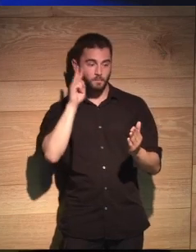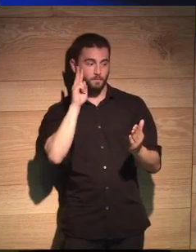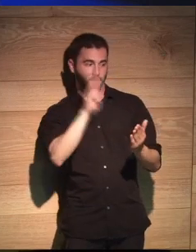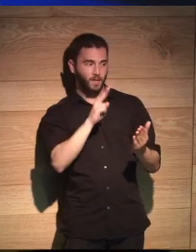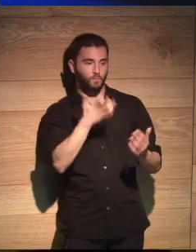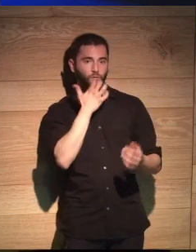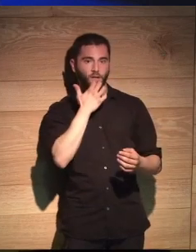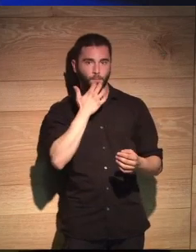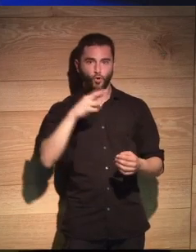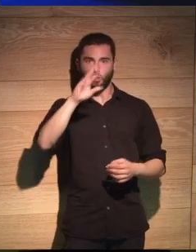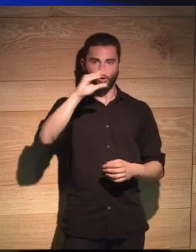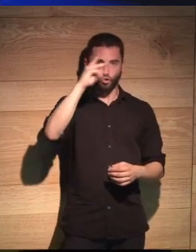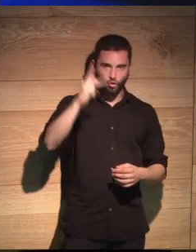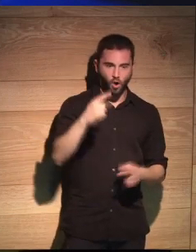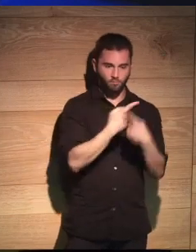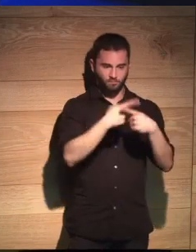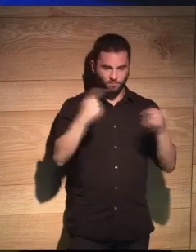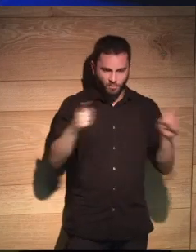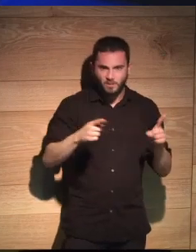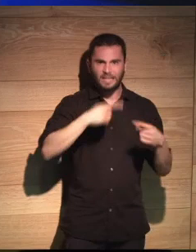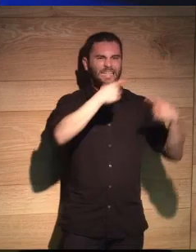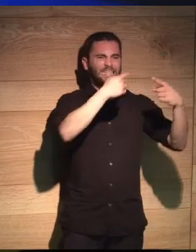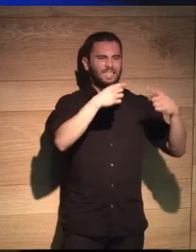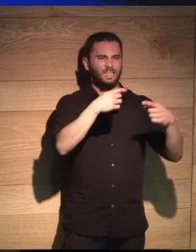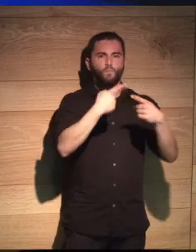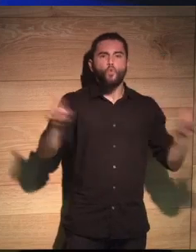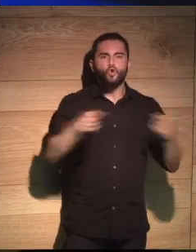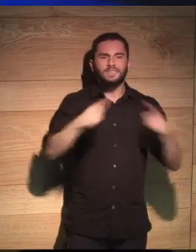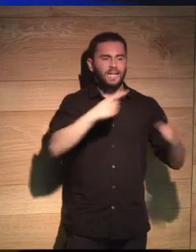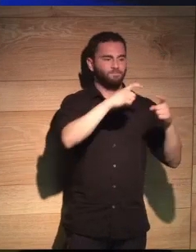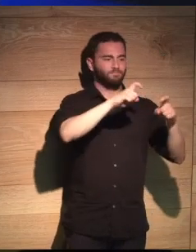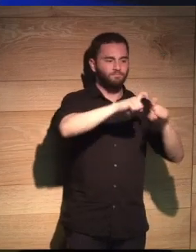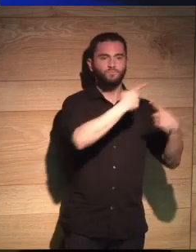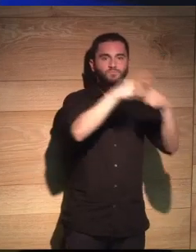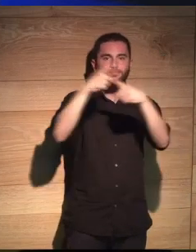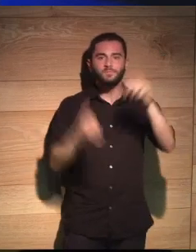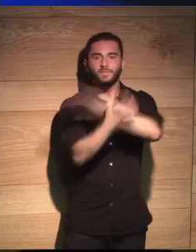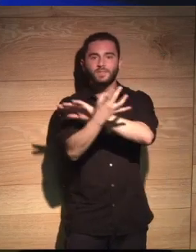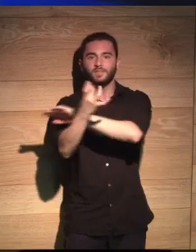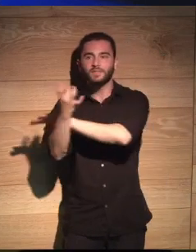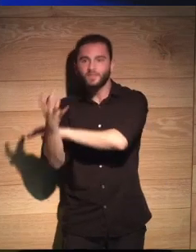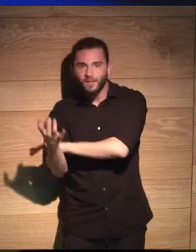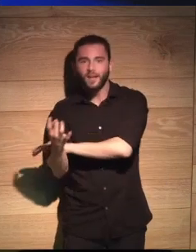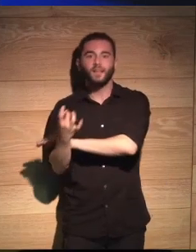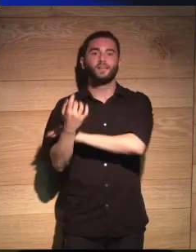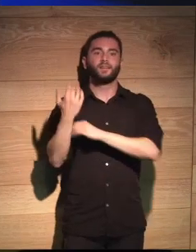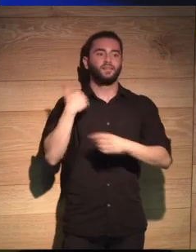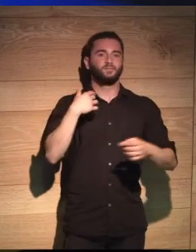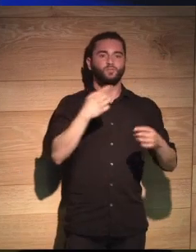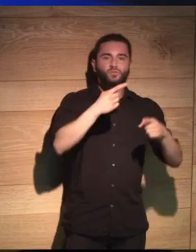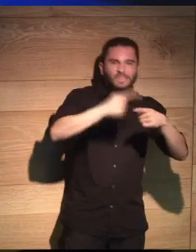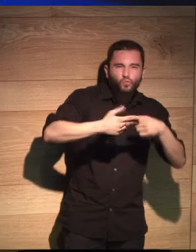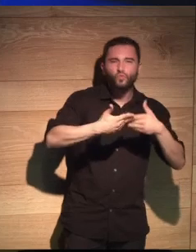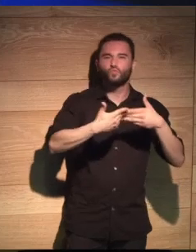los Beatles, la apertura sexual, es decir, que de repente ella iba por un mundo que